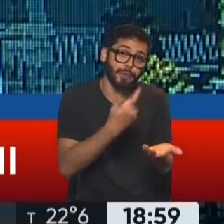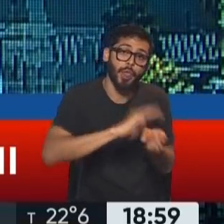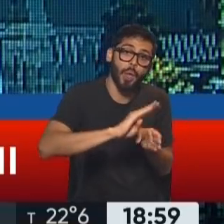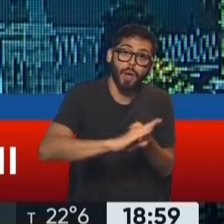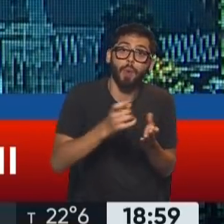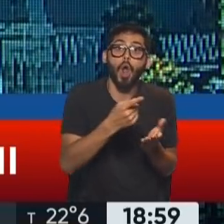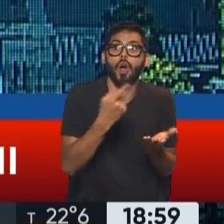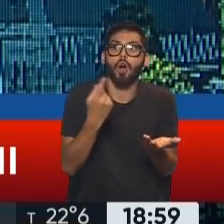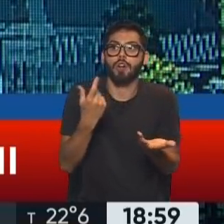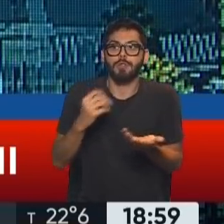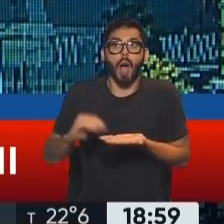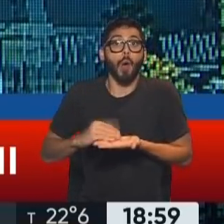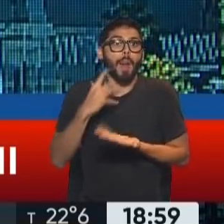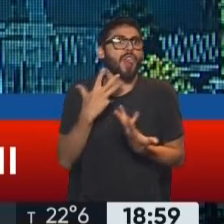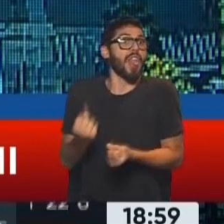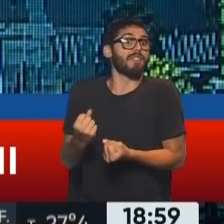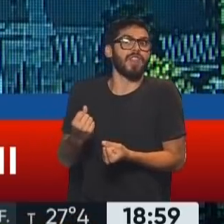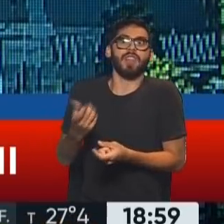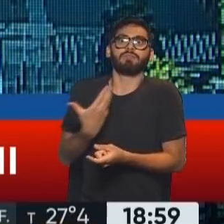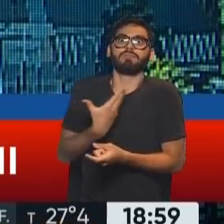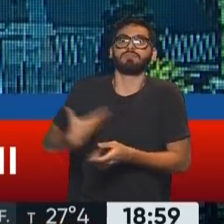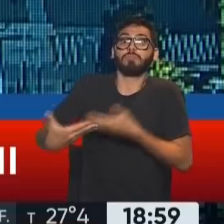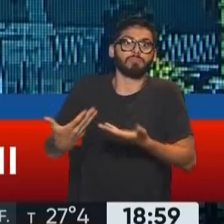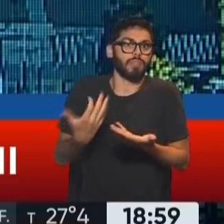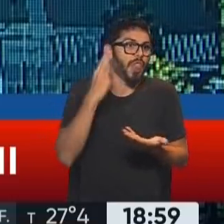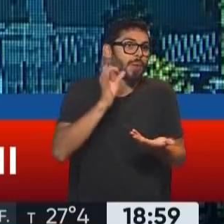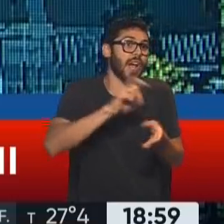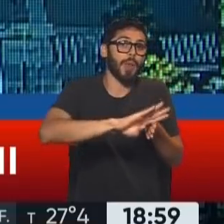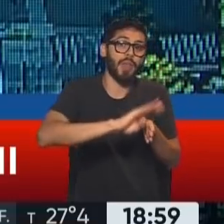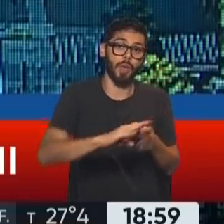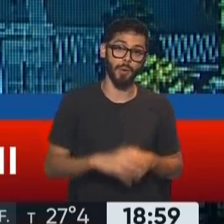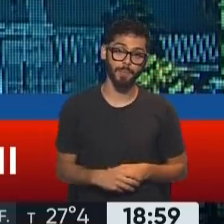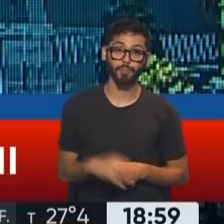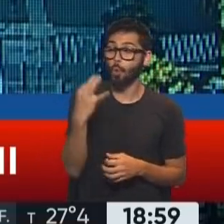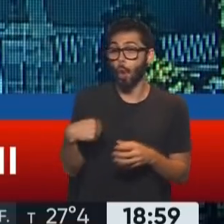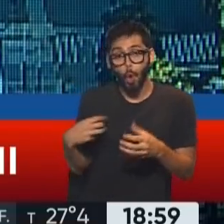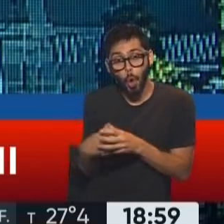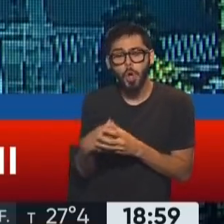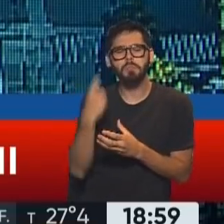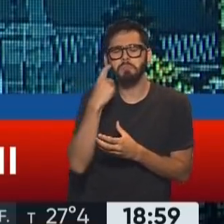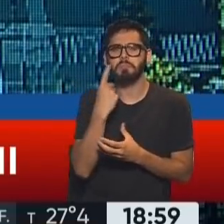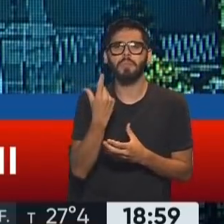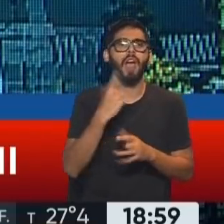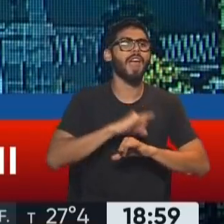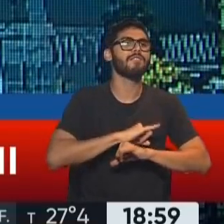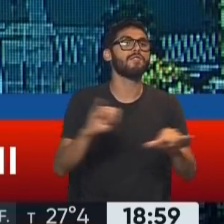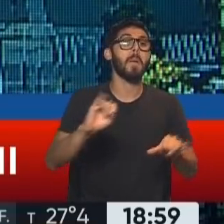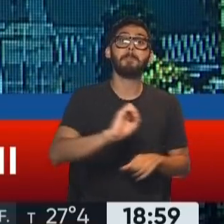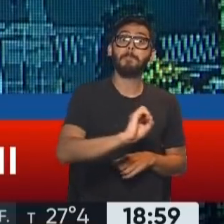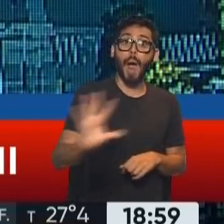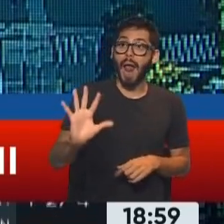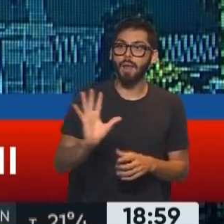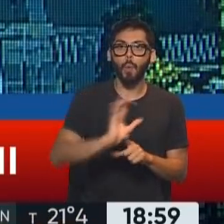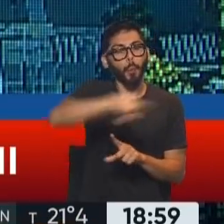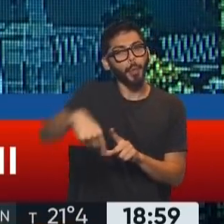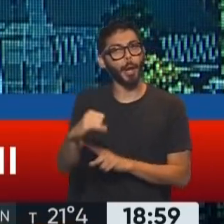Hoy veníamos hablando con los colegas de la escuela que informar mal tiene un efecto negativo. No es